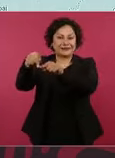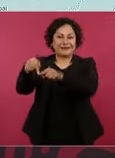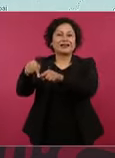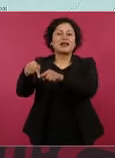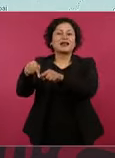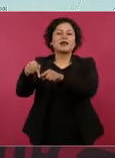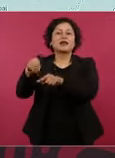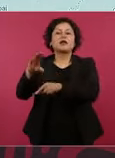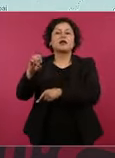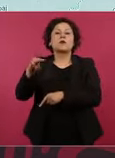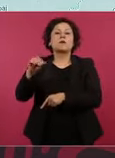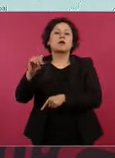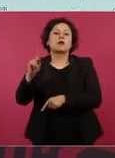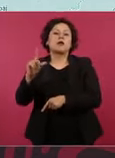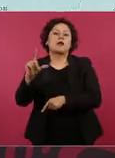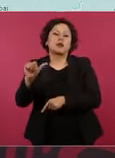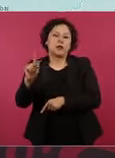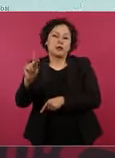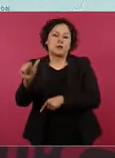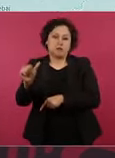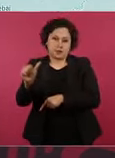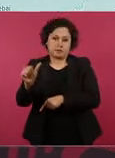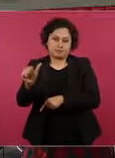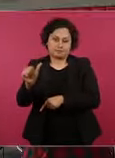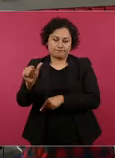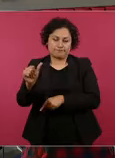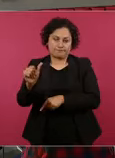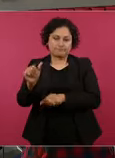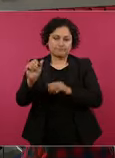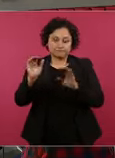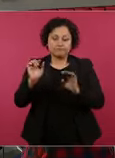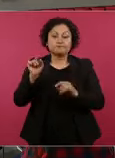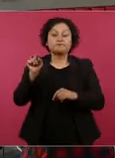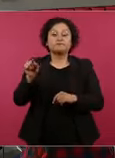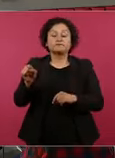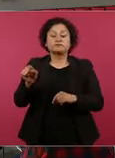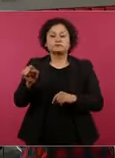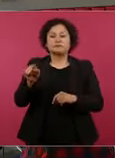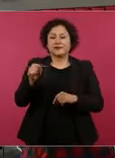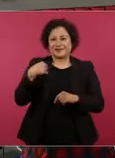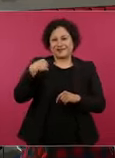Nosotros estamos haciendo, ya se los había comentado, pues